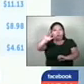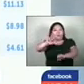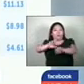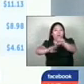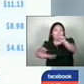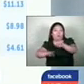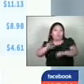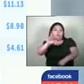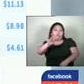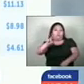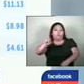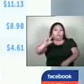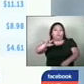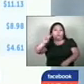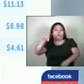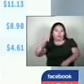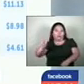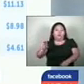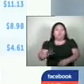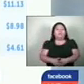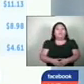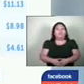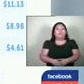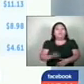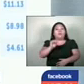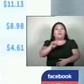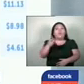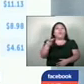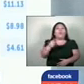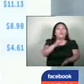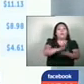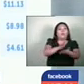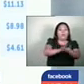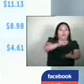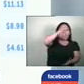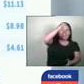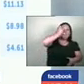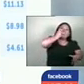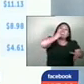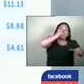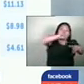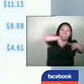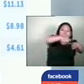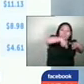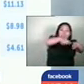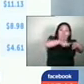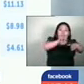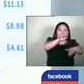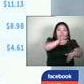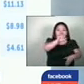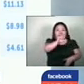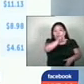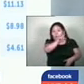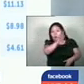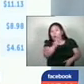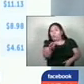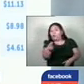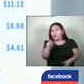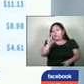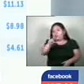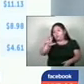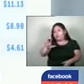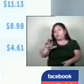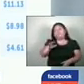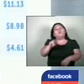con 32 centavos. Así, el precio máximo al consumidor del tambo de 35 libras será de 15 dólares